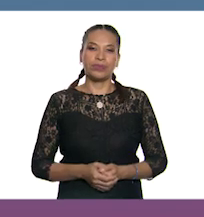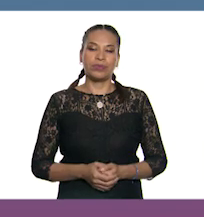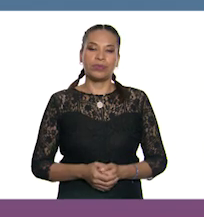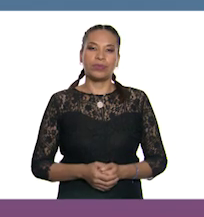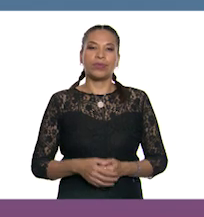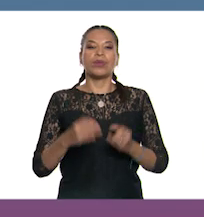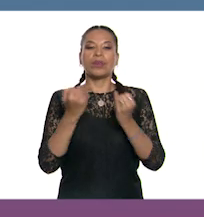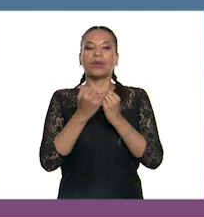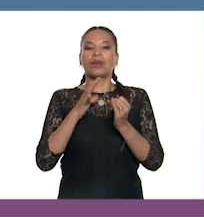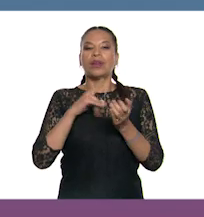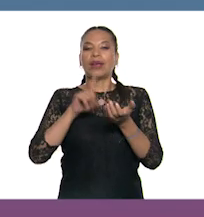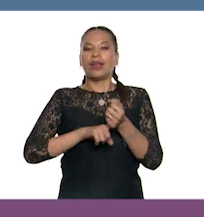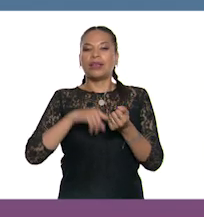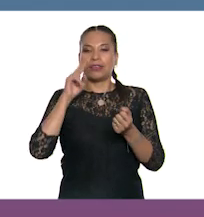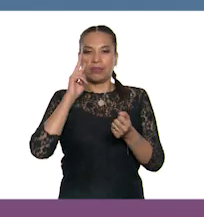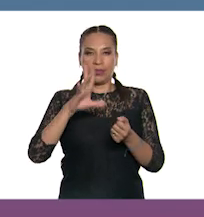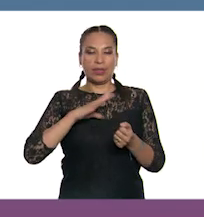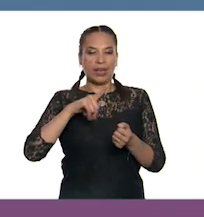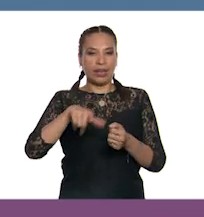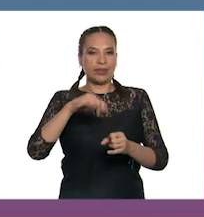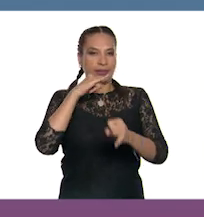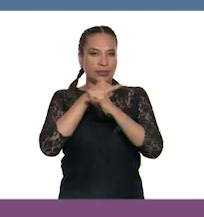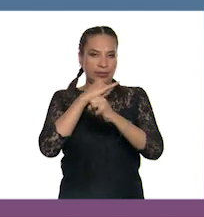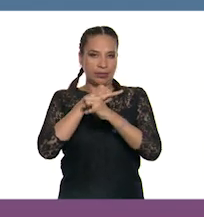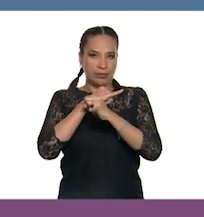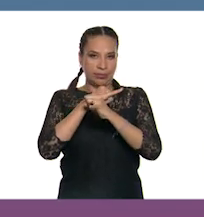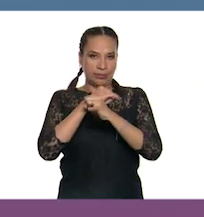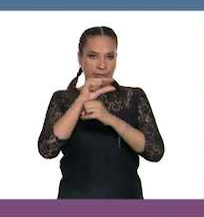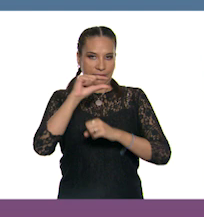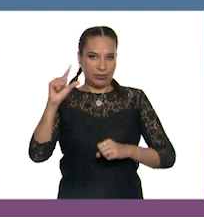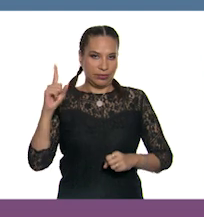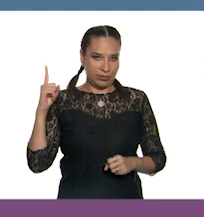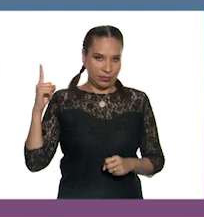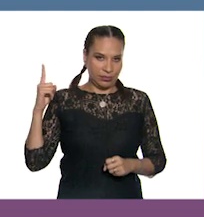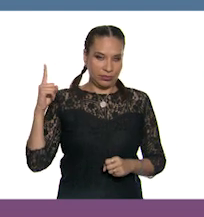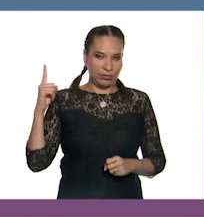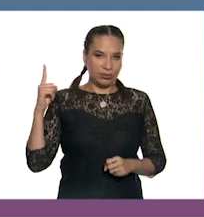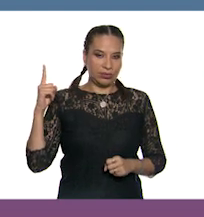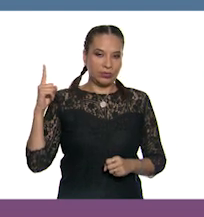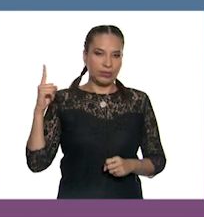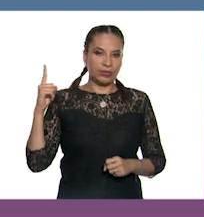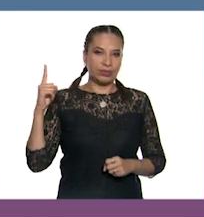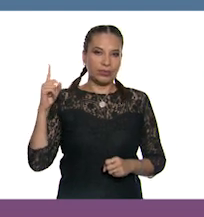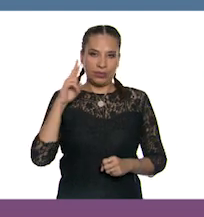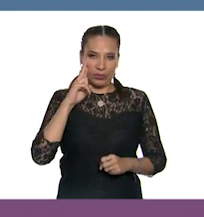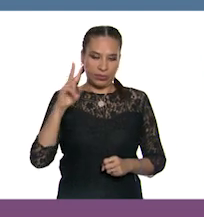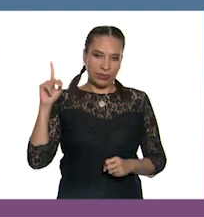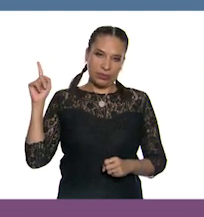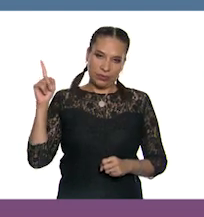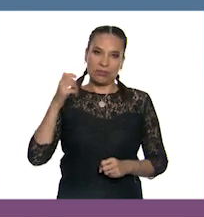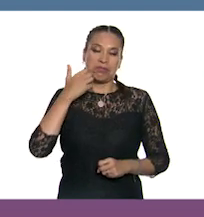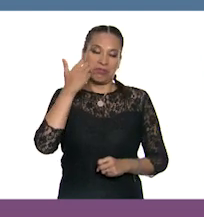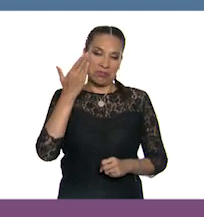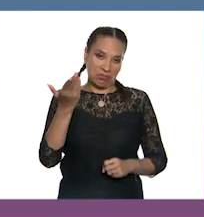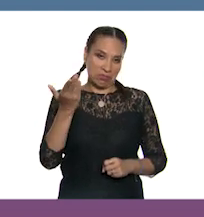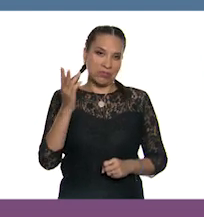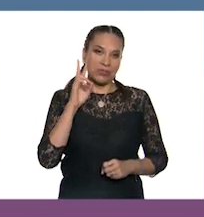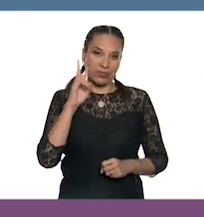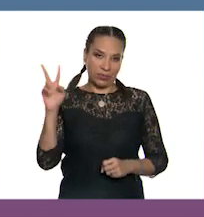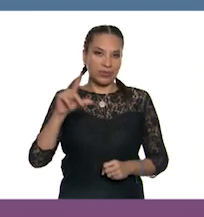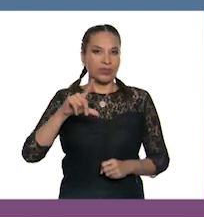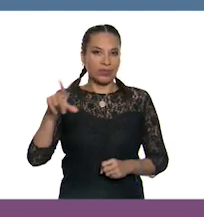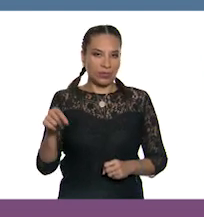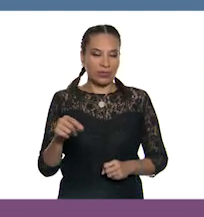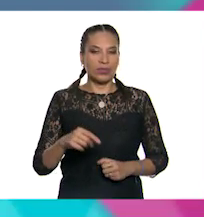Y también está disponible en esta página de internet para que la vean por si quieren revisarla